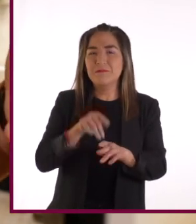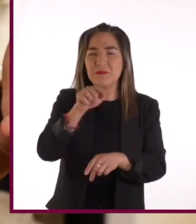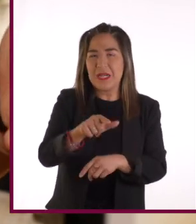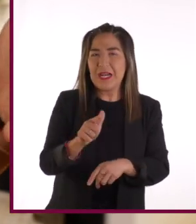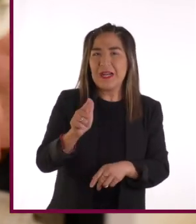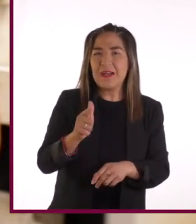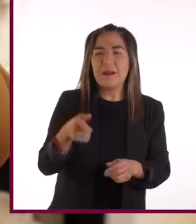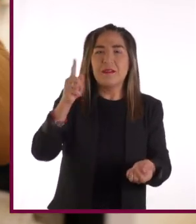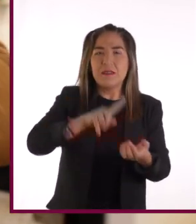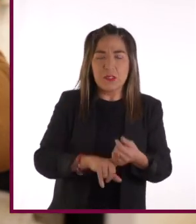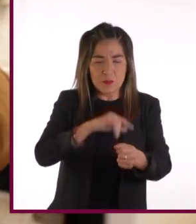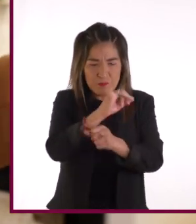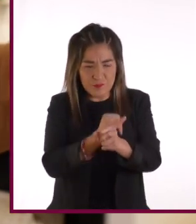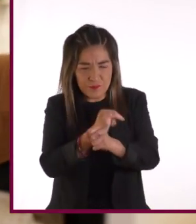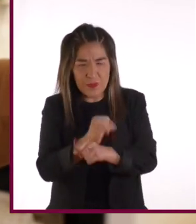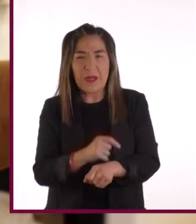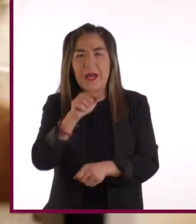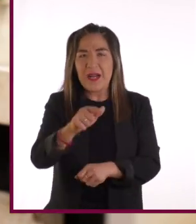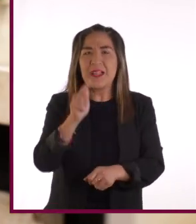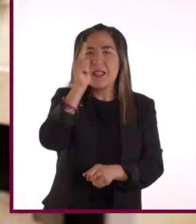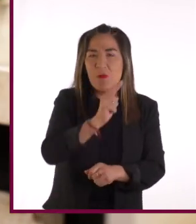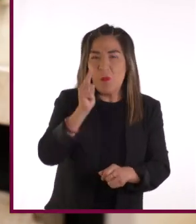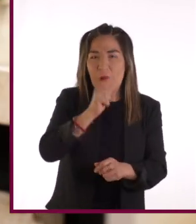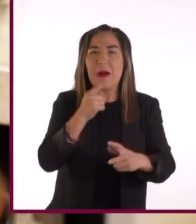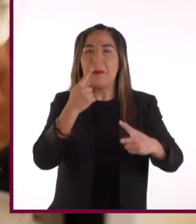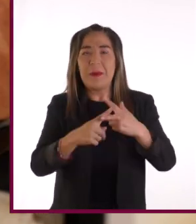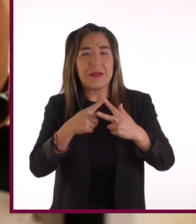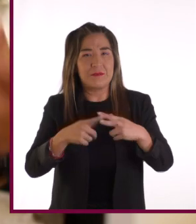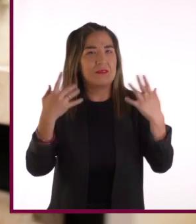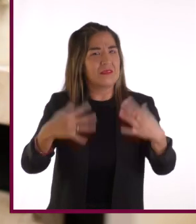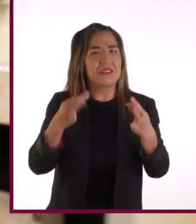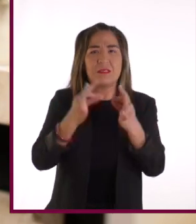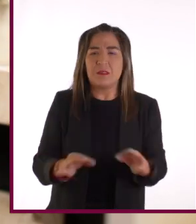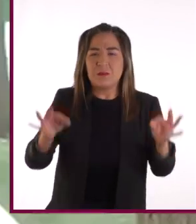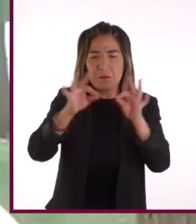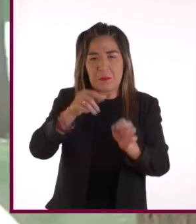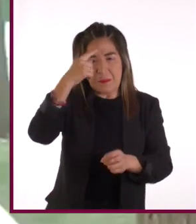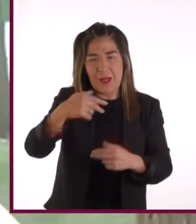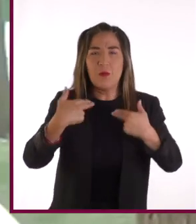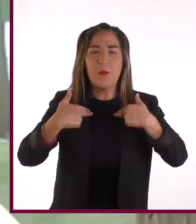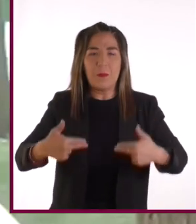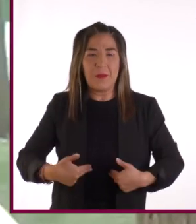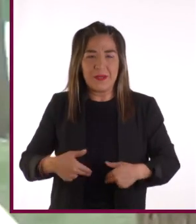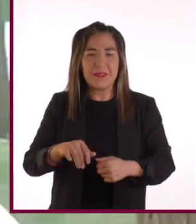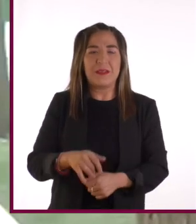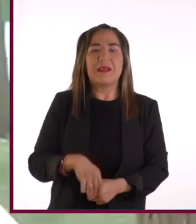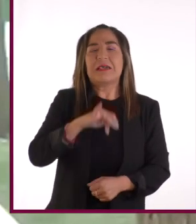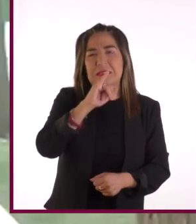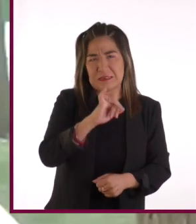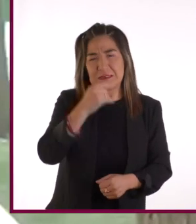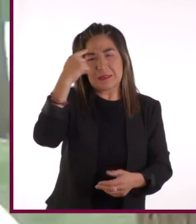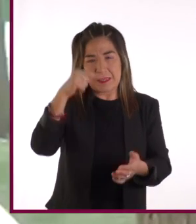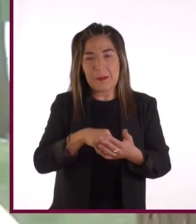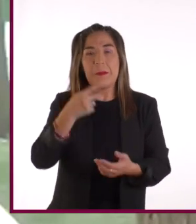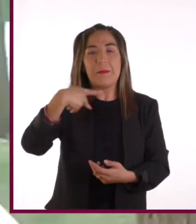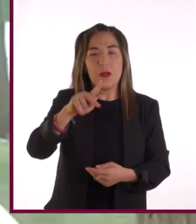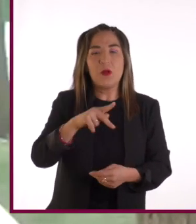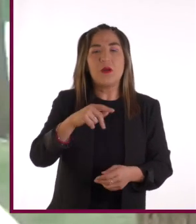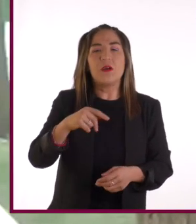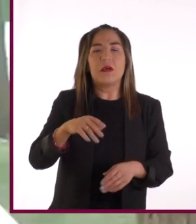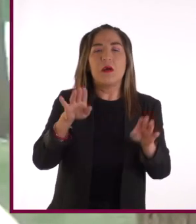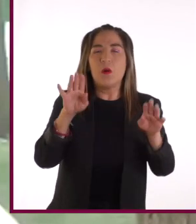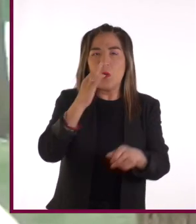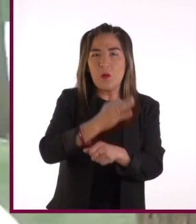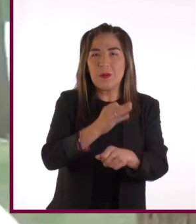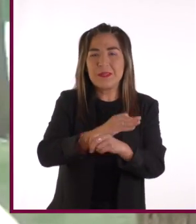lenguaje matemático era inevitable para el desarrollo de nuestra especie, de la humanidad? Creo que sí, pero me gustaría dividir